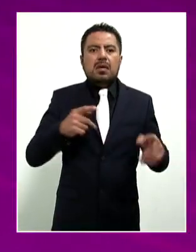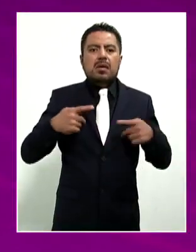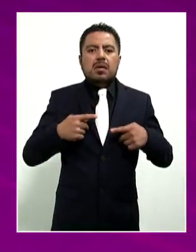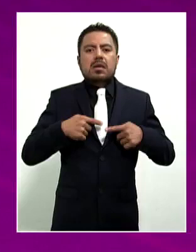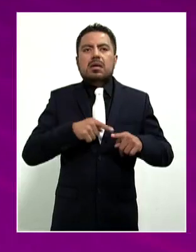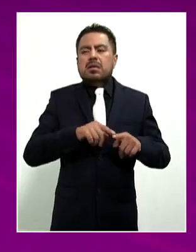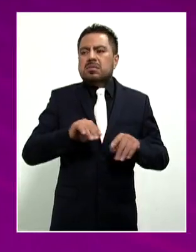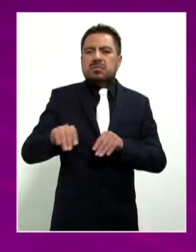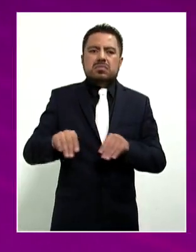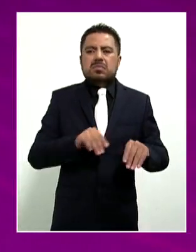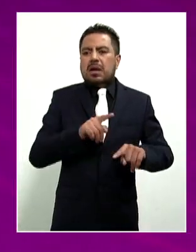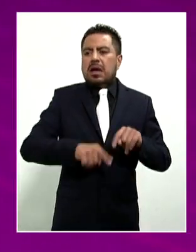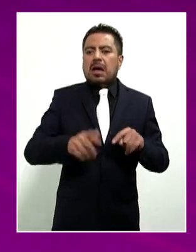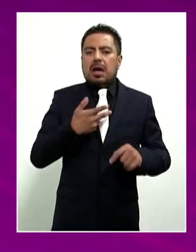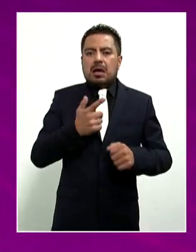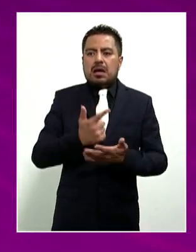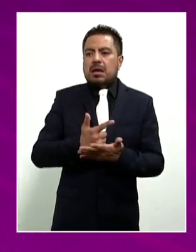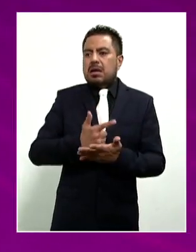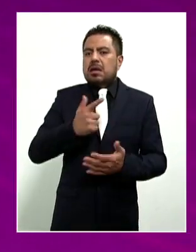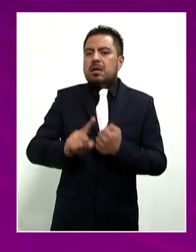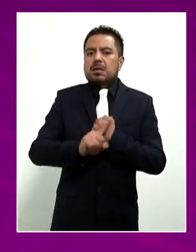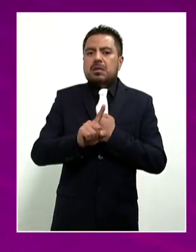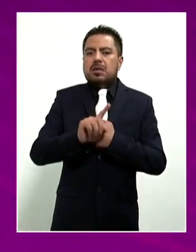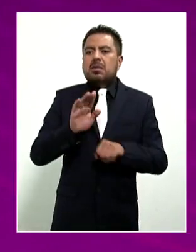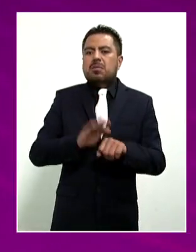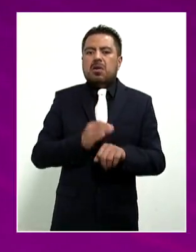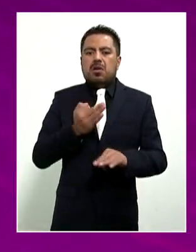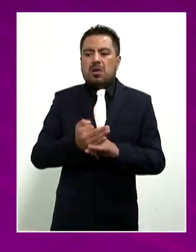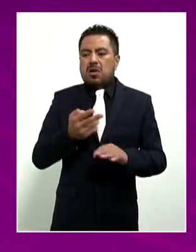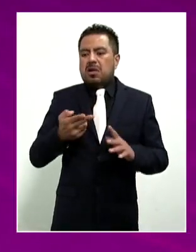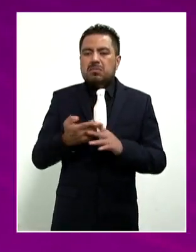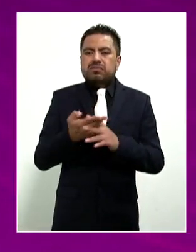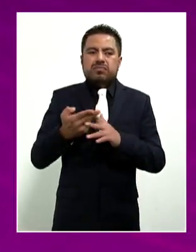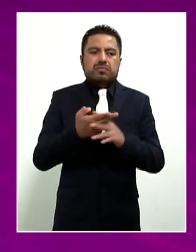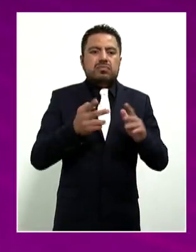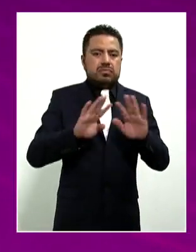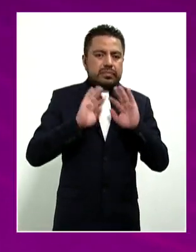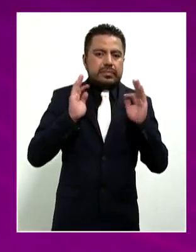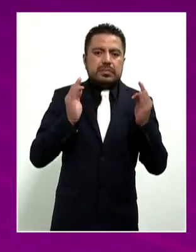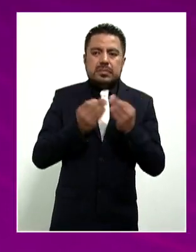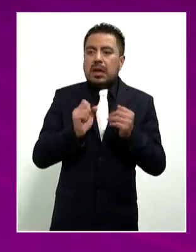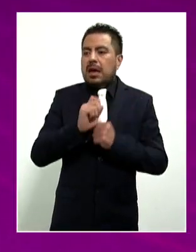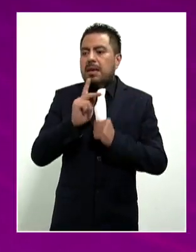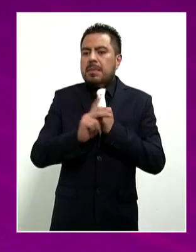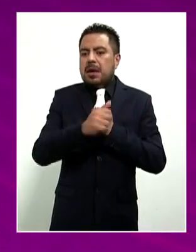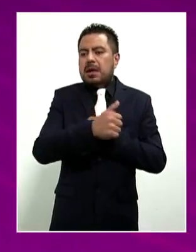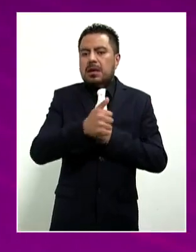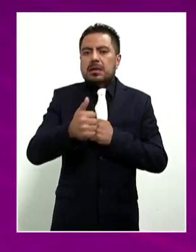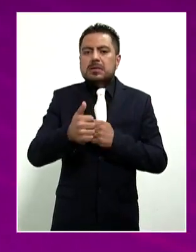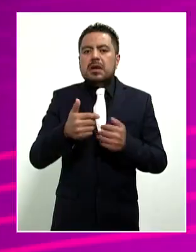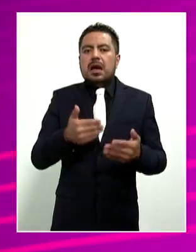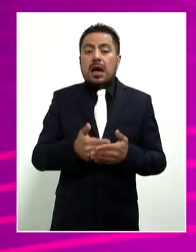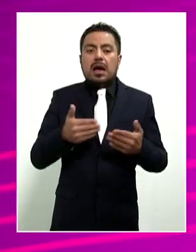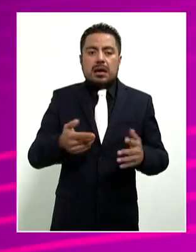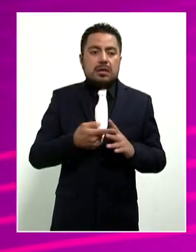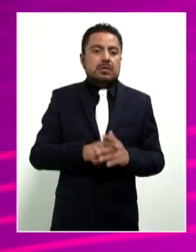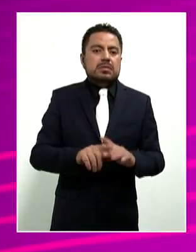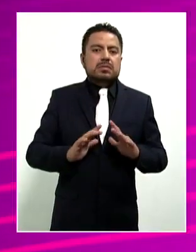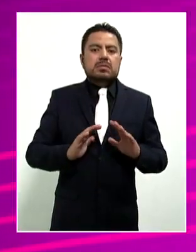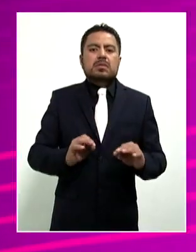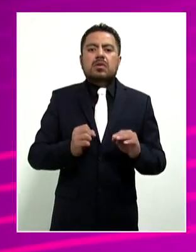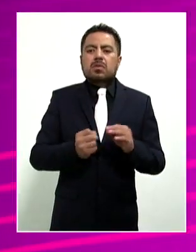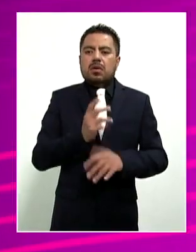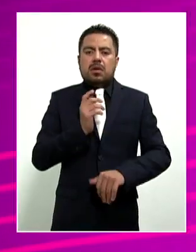sus vidas están en riesgo a raíz de la delincuencia organizada en sus países. Y más que todo a raíz de